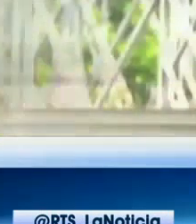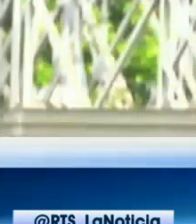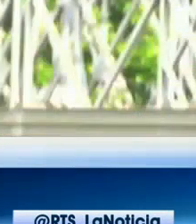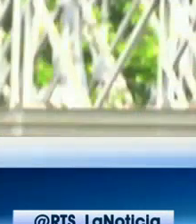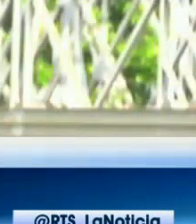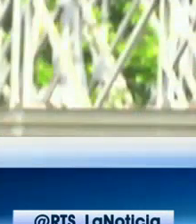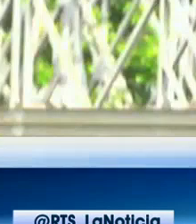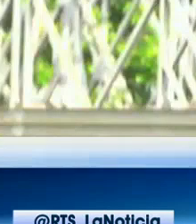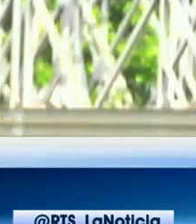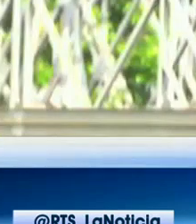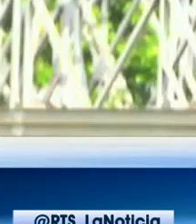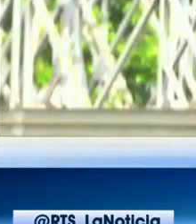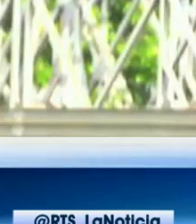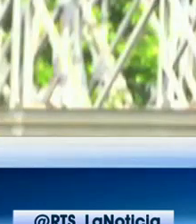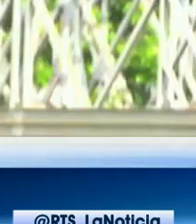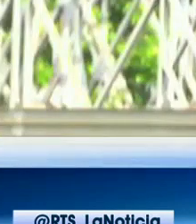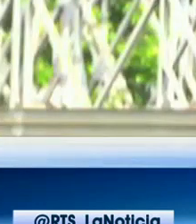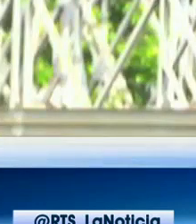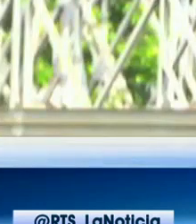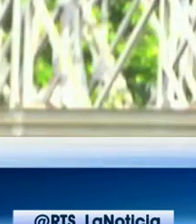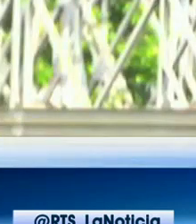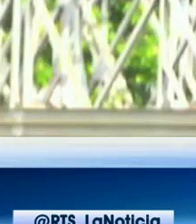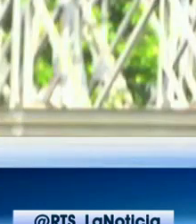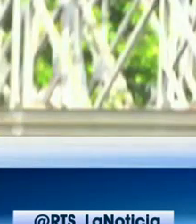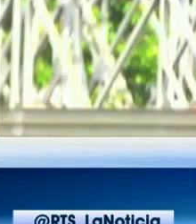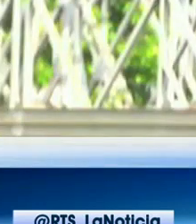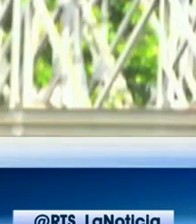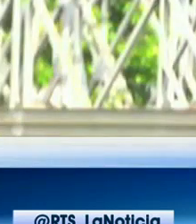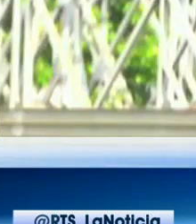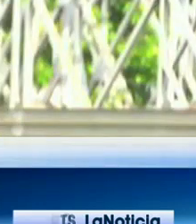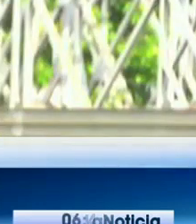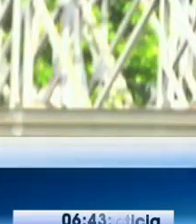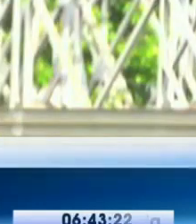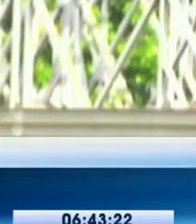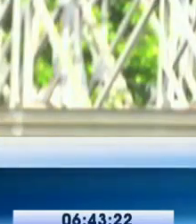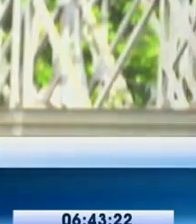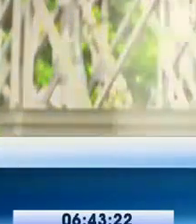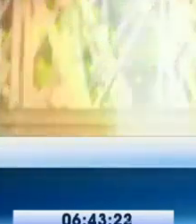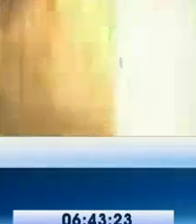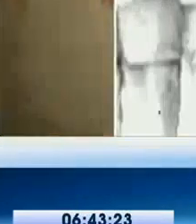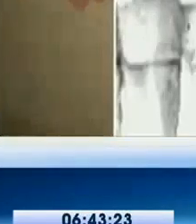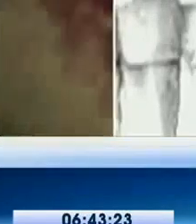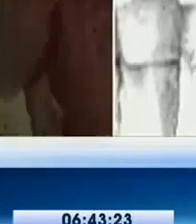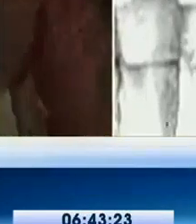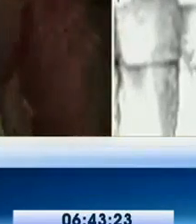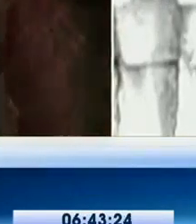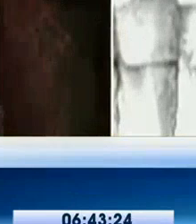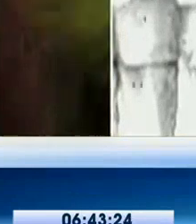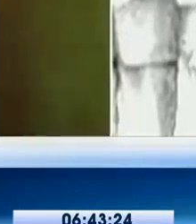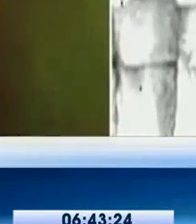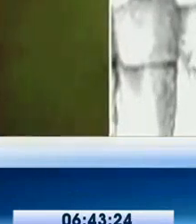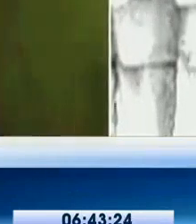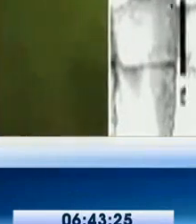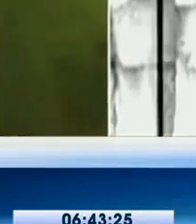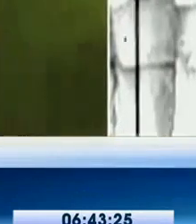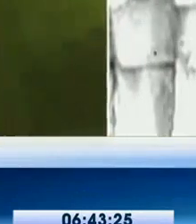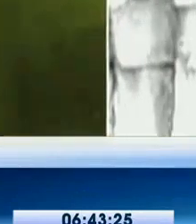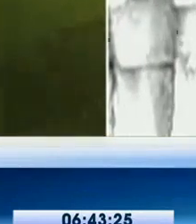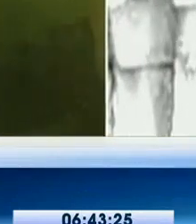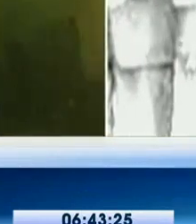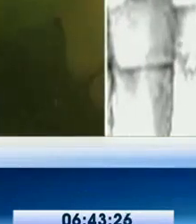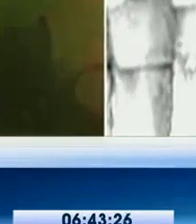Aquí hubo muchos inmigrantes que llegaron de la China, de Colombia, porque esta era una tierra